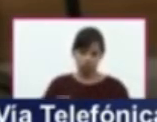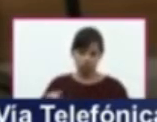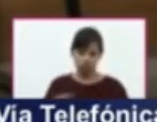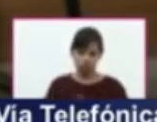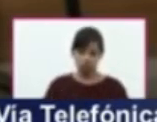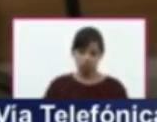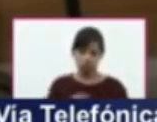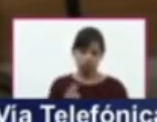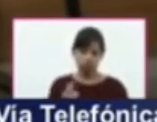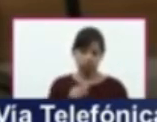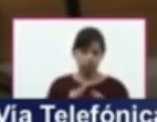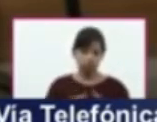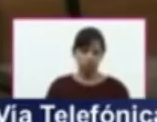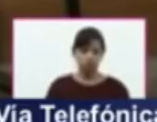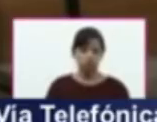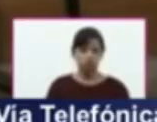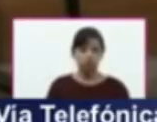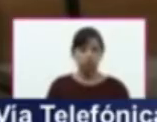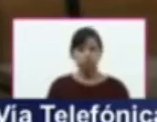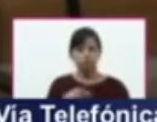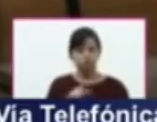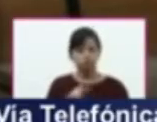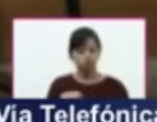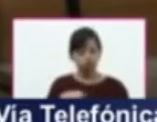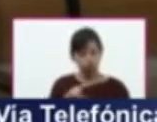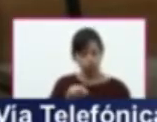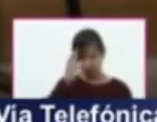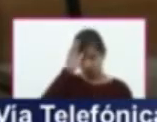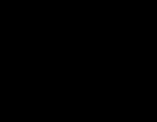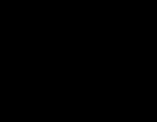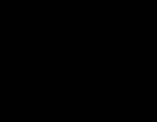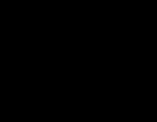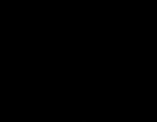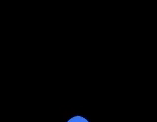amigas, me despido de esta información. Ya sabes, te gustó, suscríbete a este canal y nos vemos en el próximo.